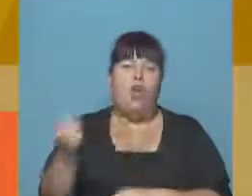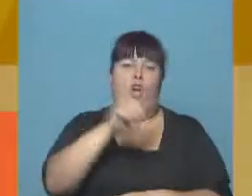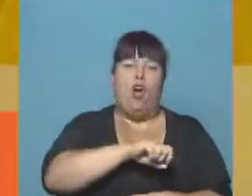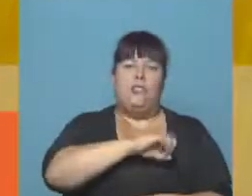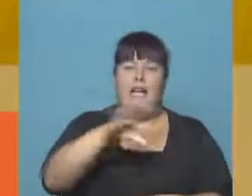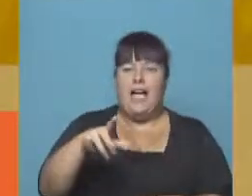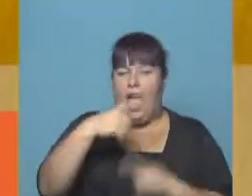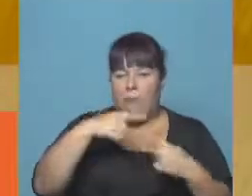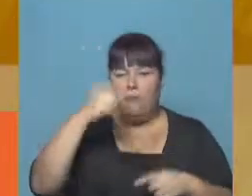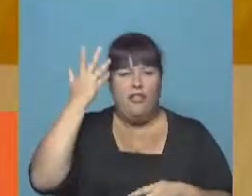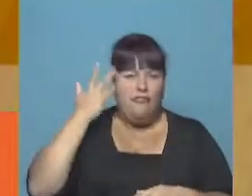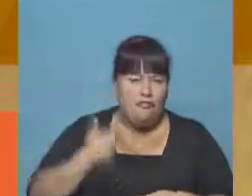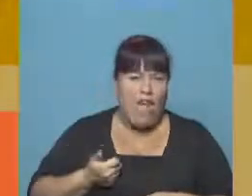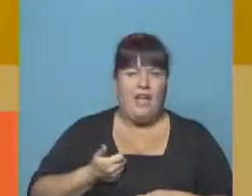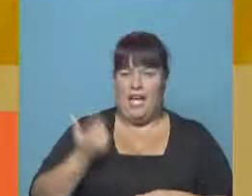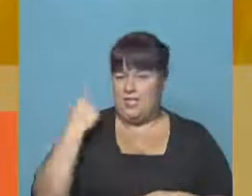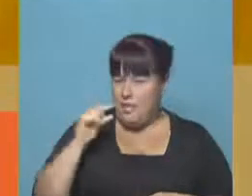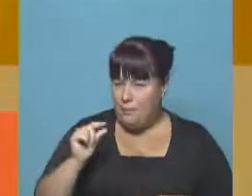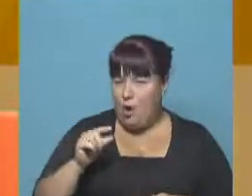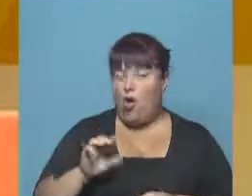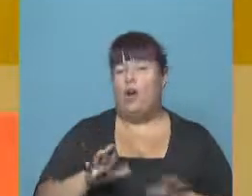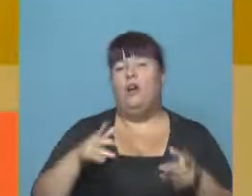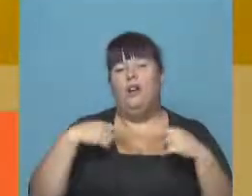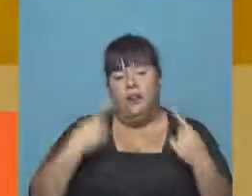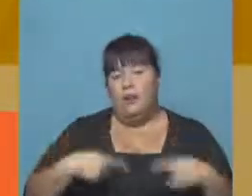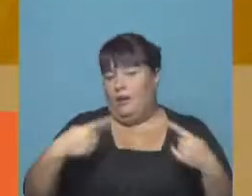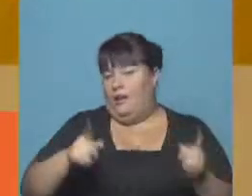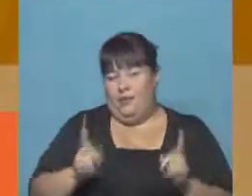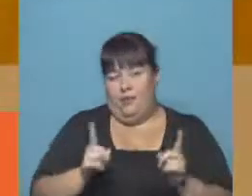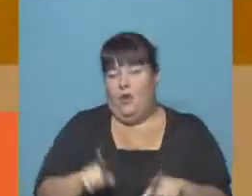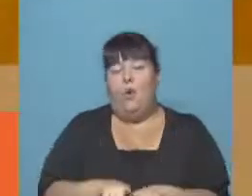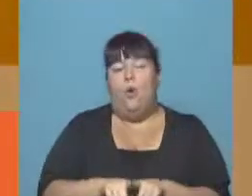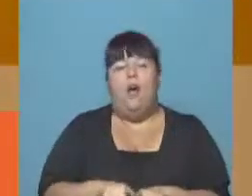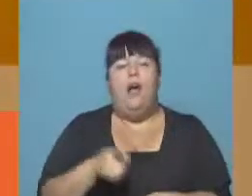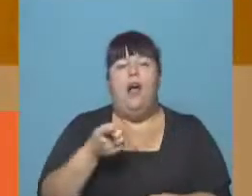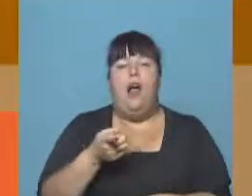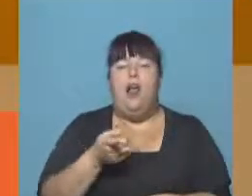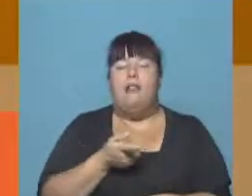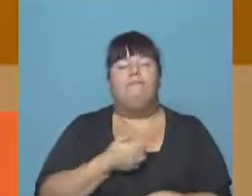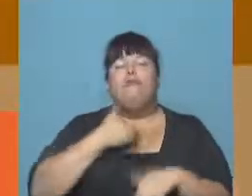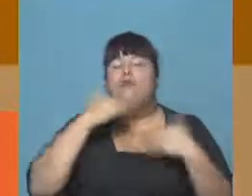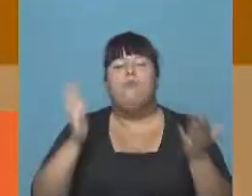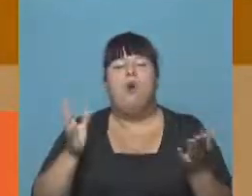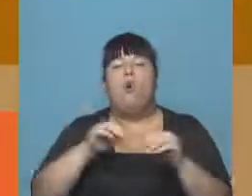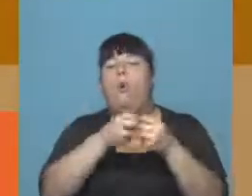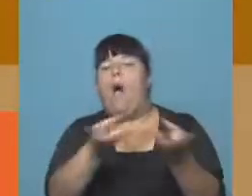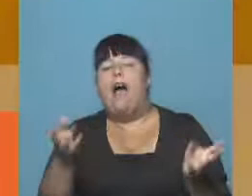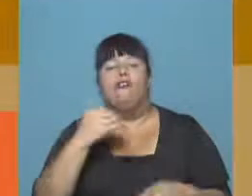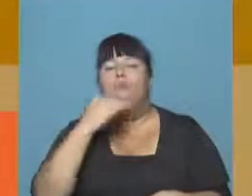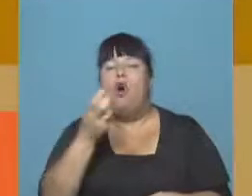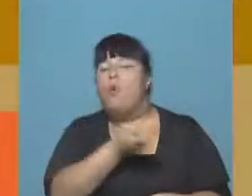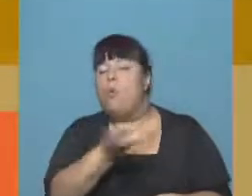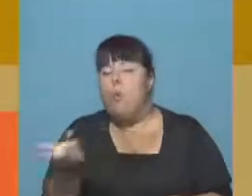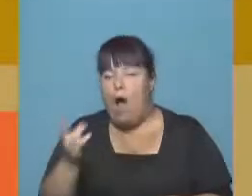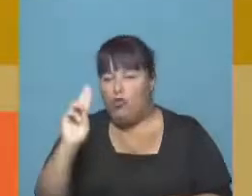Campos Elíseos en Francia hace poquito. Y así sucesivamente, es decir, donde no importa el número, no importa la